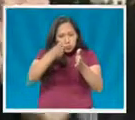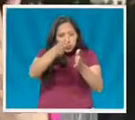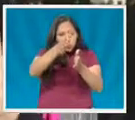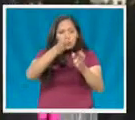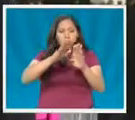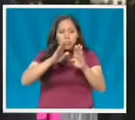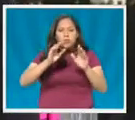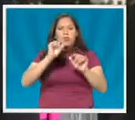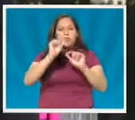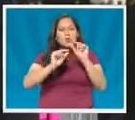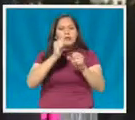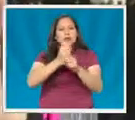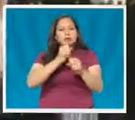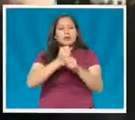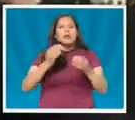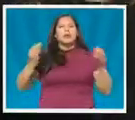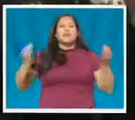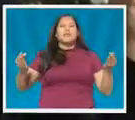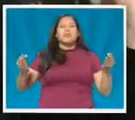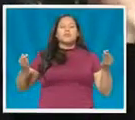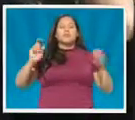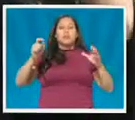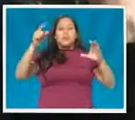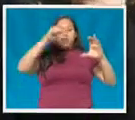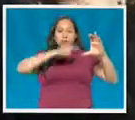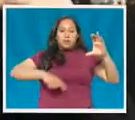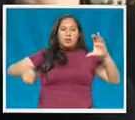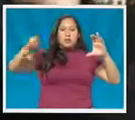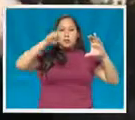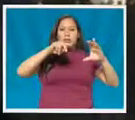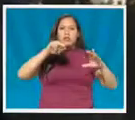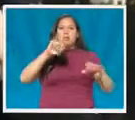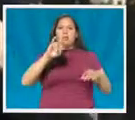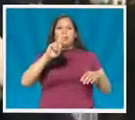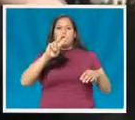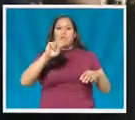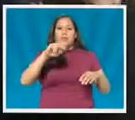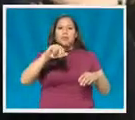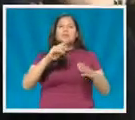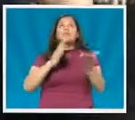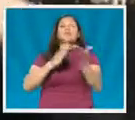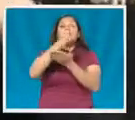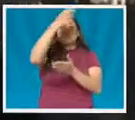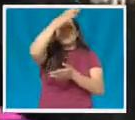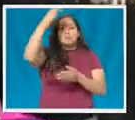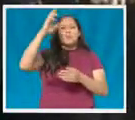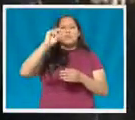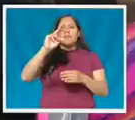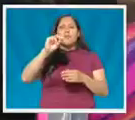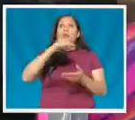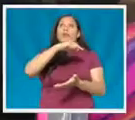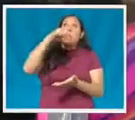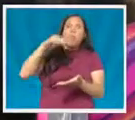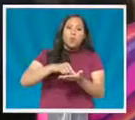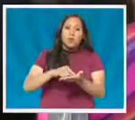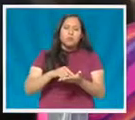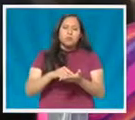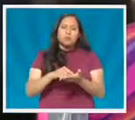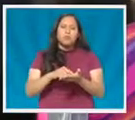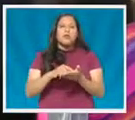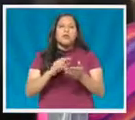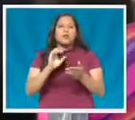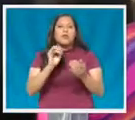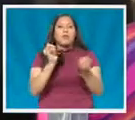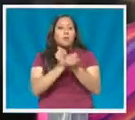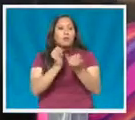de perfección, que es el nirvana. El nirvana no es un cielo, que es lo que podríamos comparar, sino es un estado, no es un lugar. Es un y no es un estado.